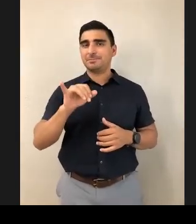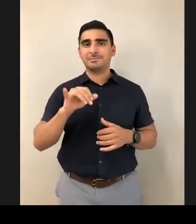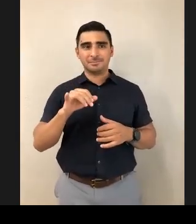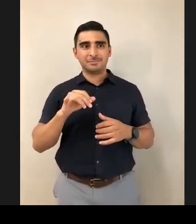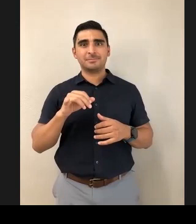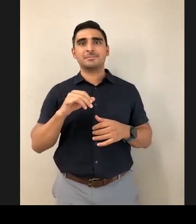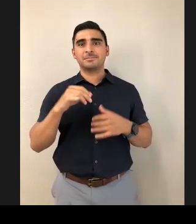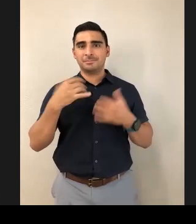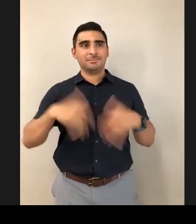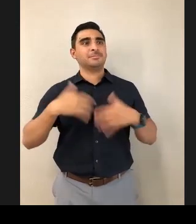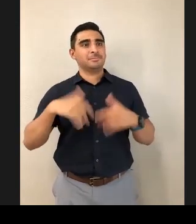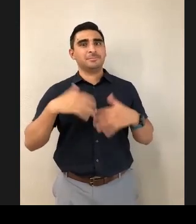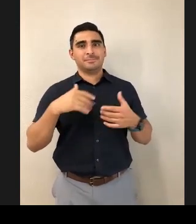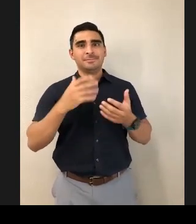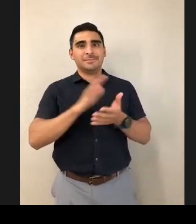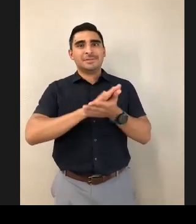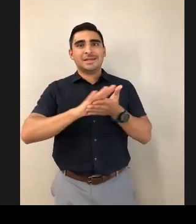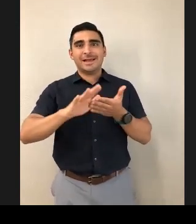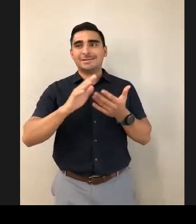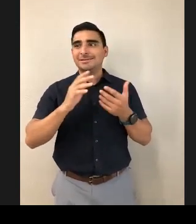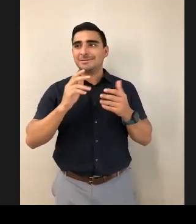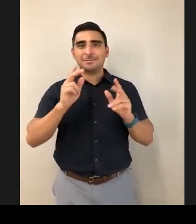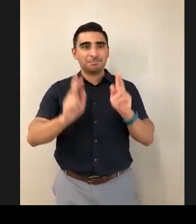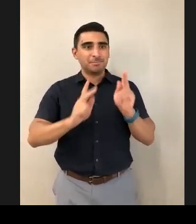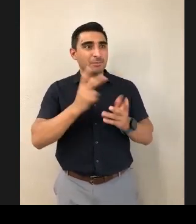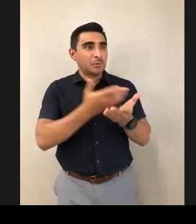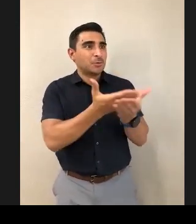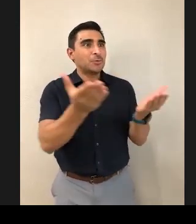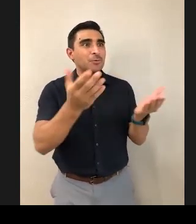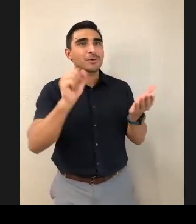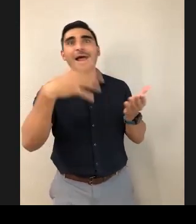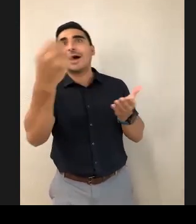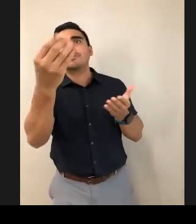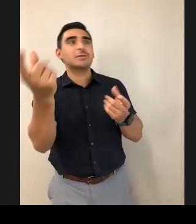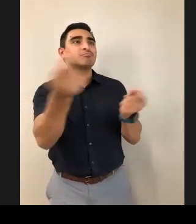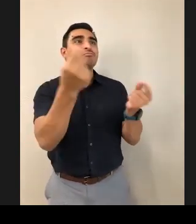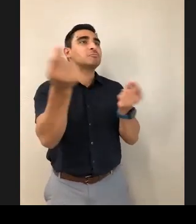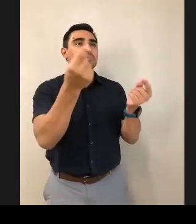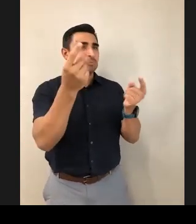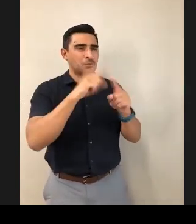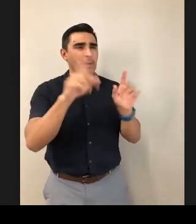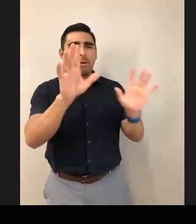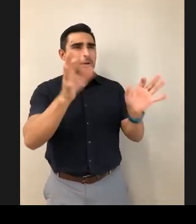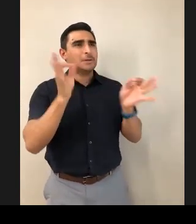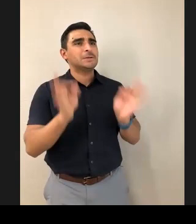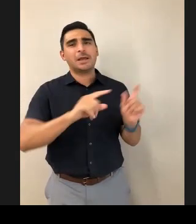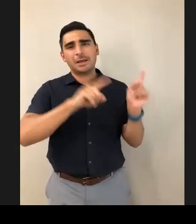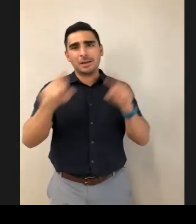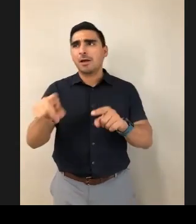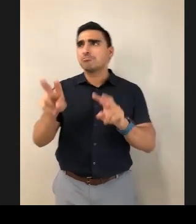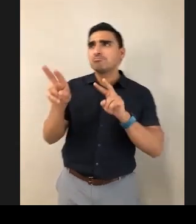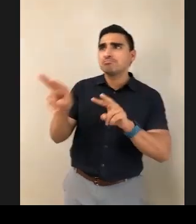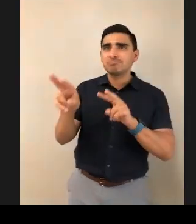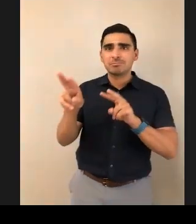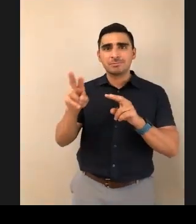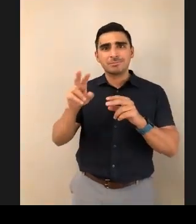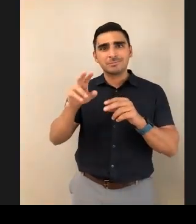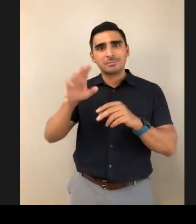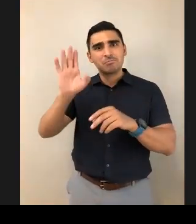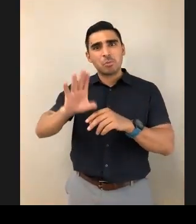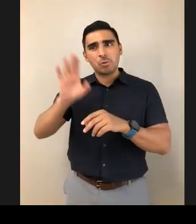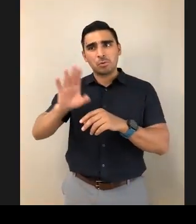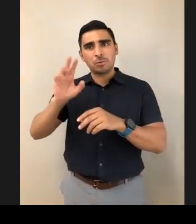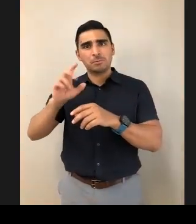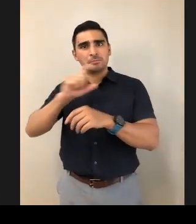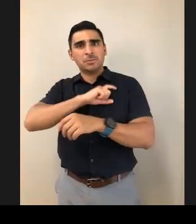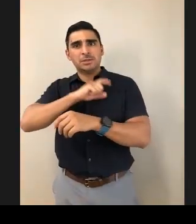gusto verlos. Que tienen interés en ese proceso cuando pudieron estar afuera disfrutando el